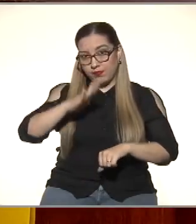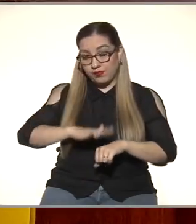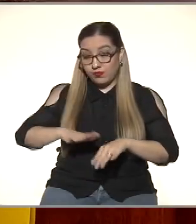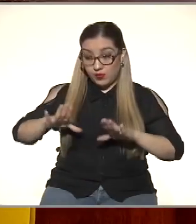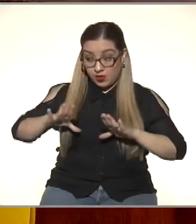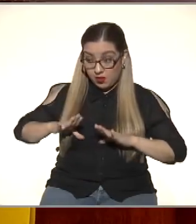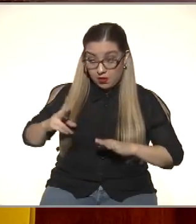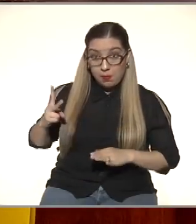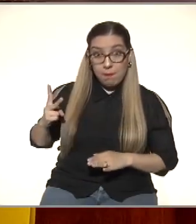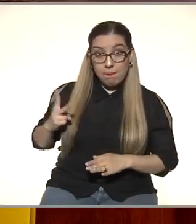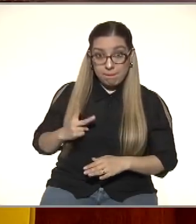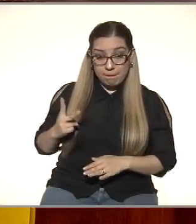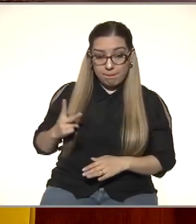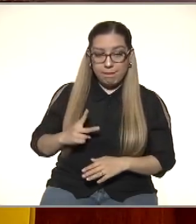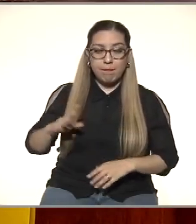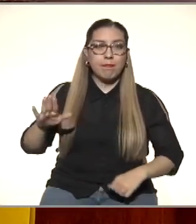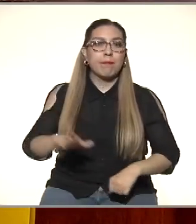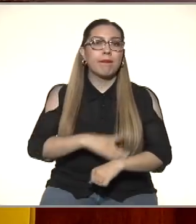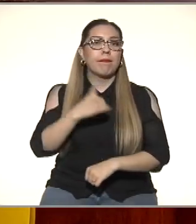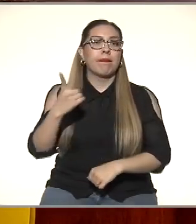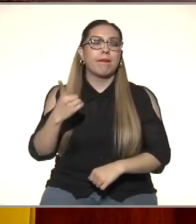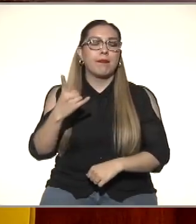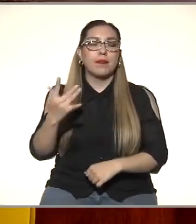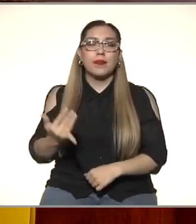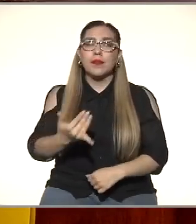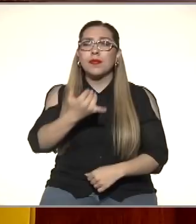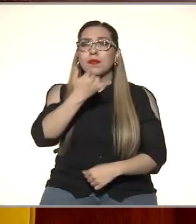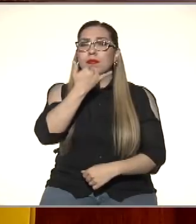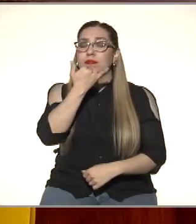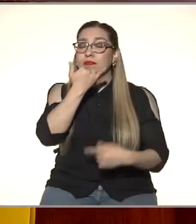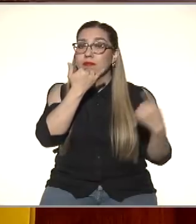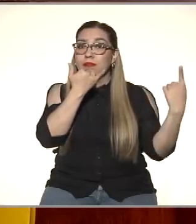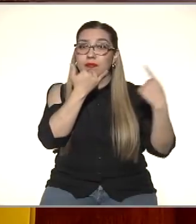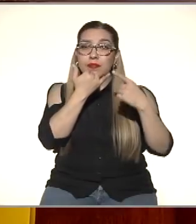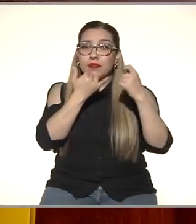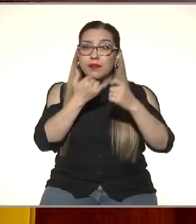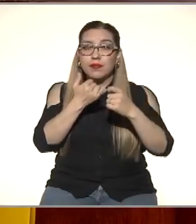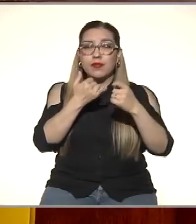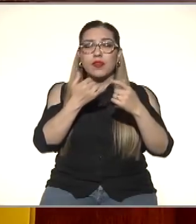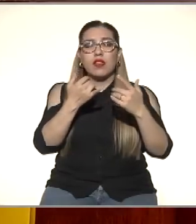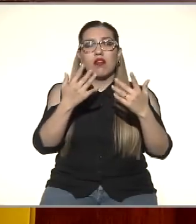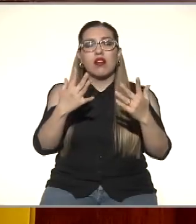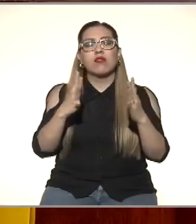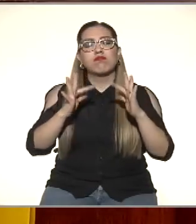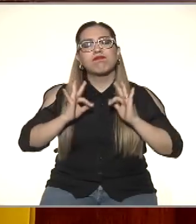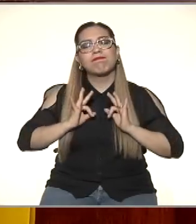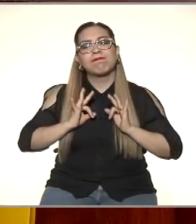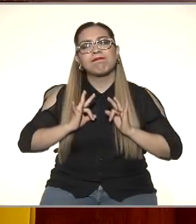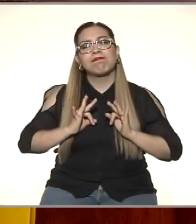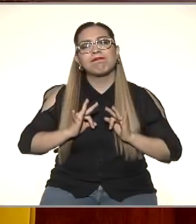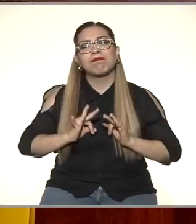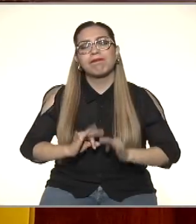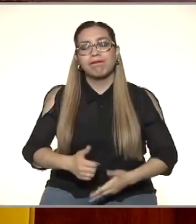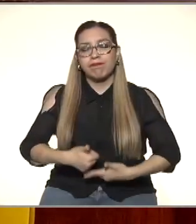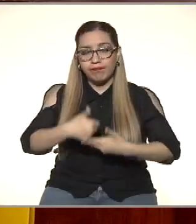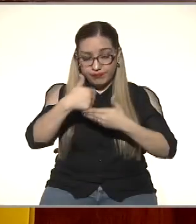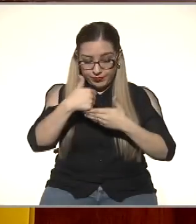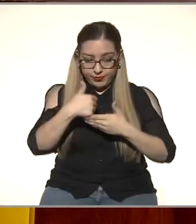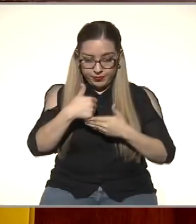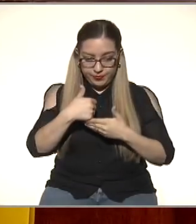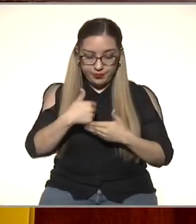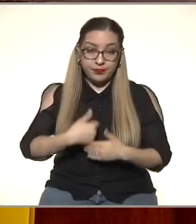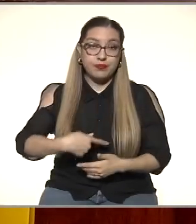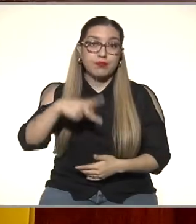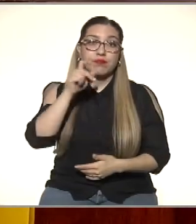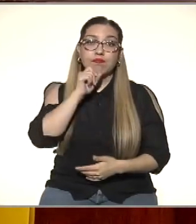el perdón sana y además está comprobado y demostrado, tiene impacto en la salud mental, pero también lo que se les está demostrando a